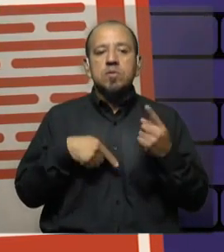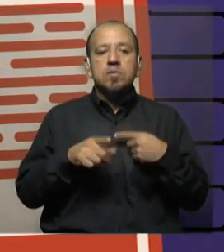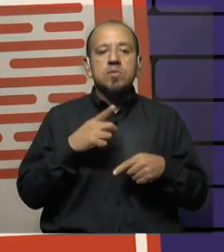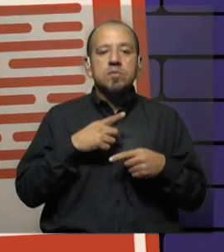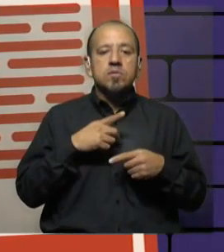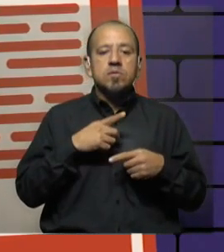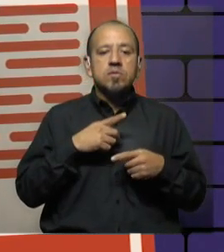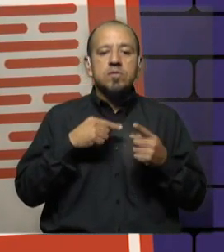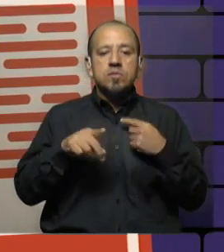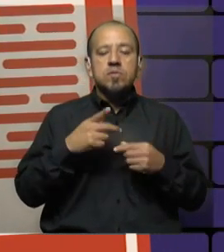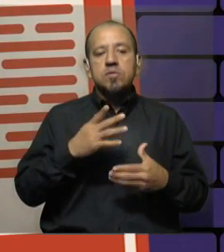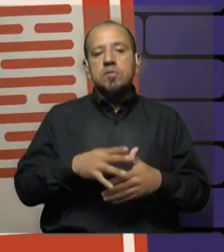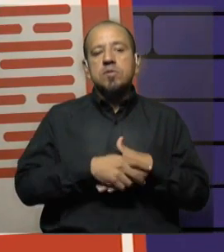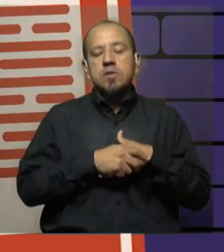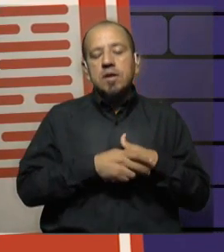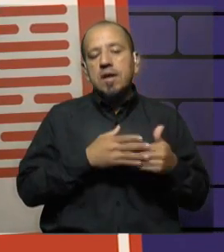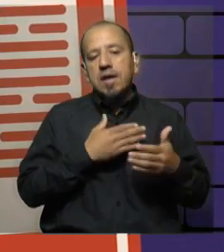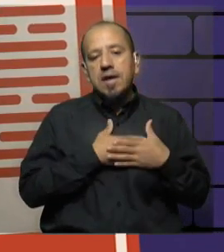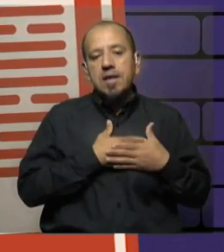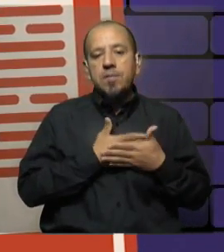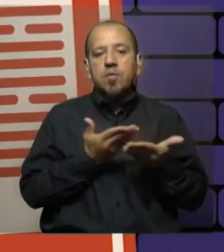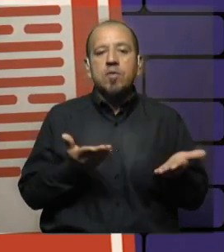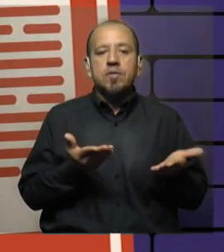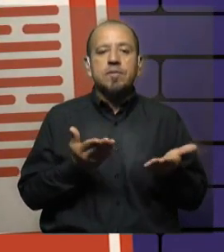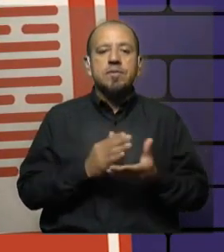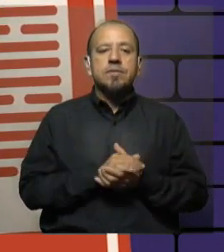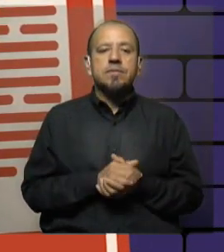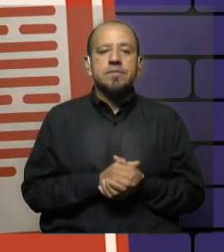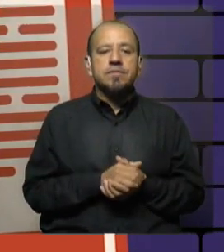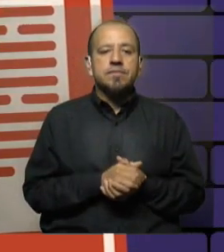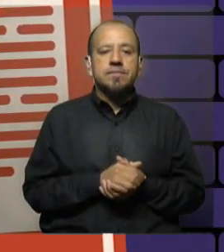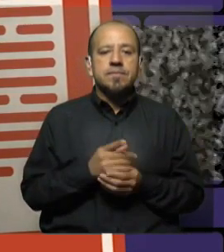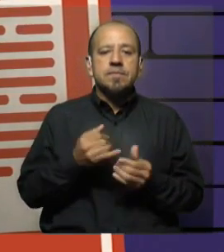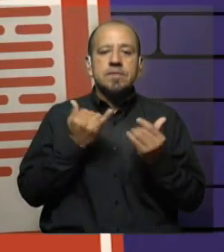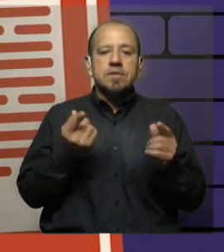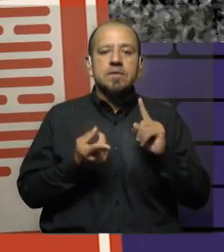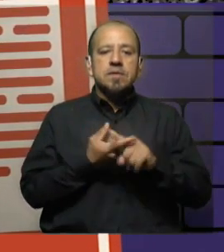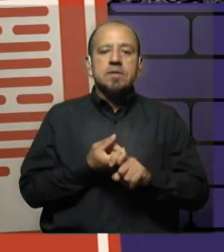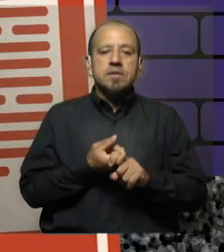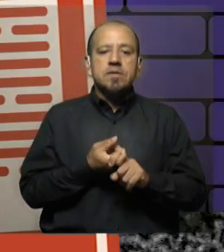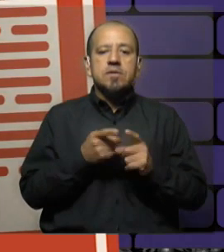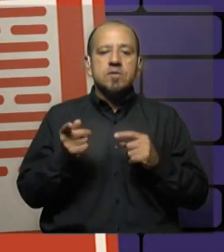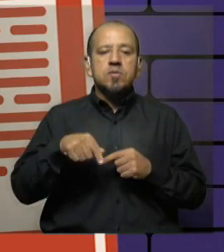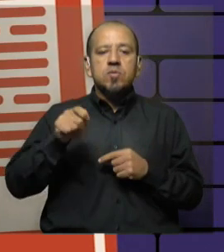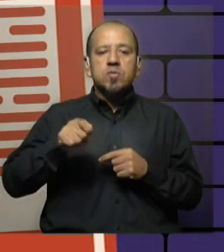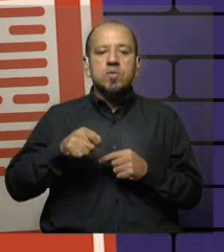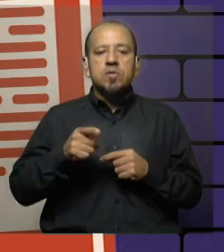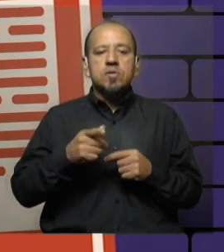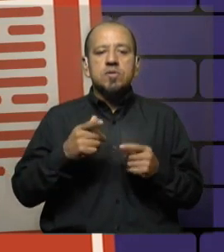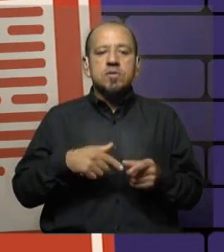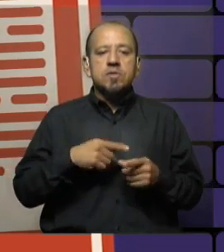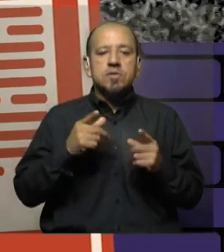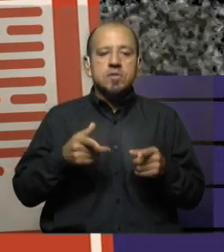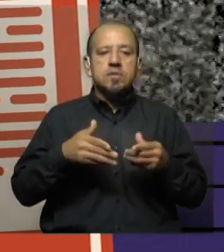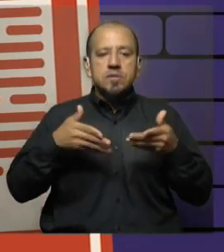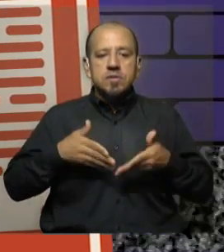sacaba una muela el amor de su vida y un día se casó ante un juez de verdad y llegó la reina